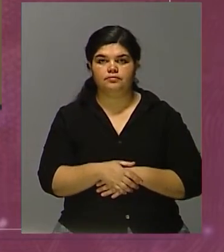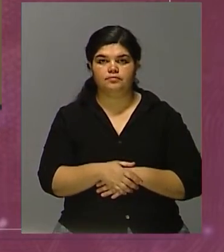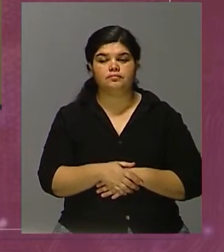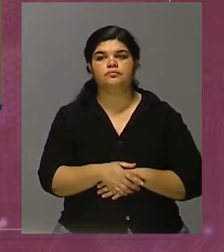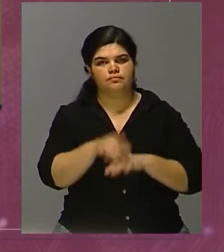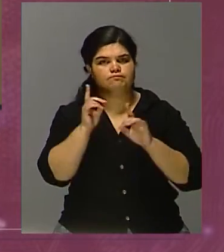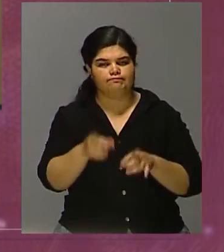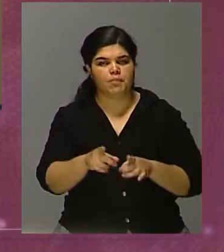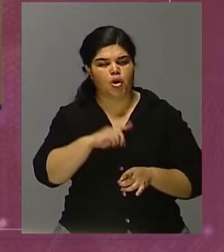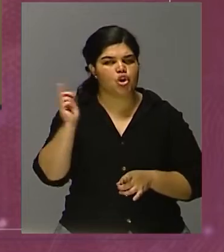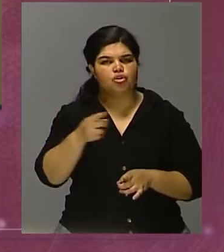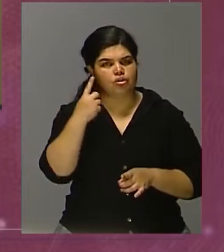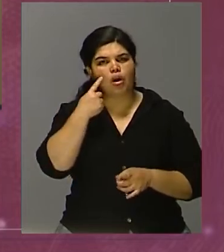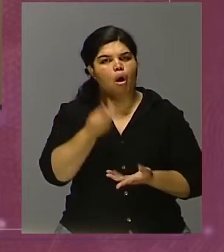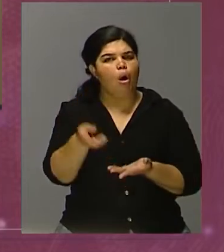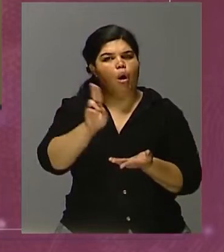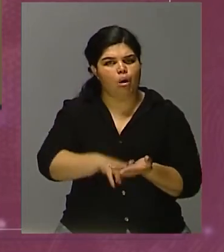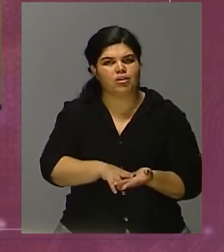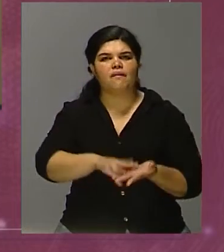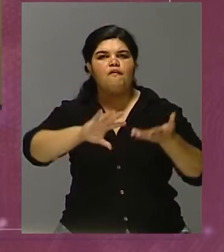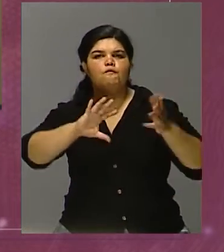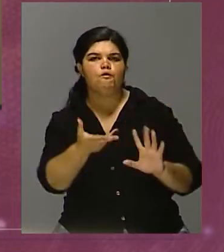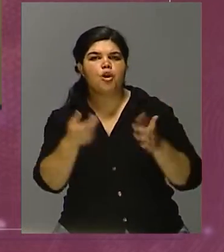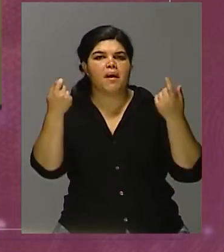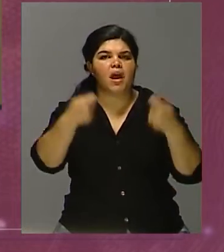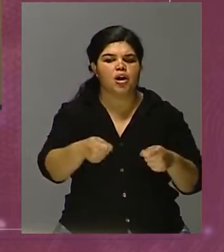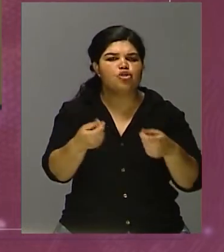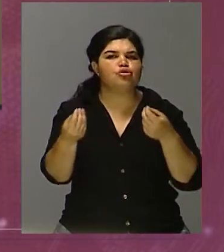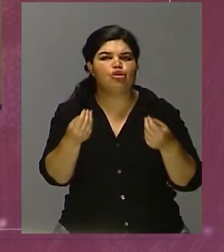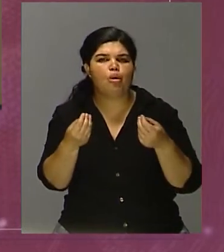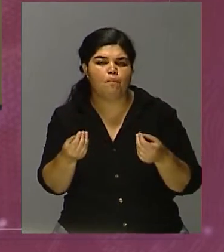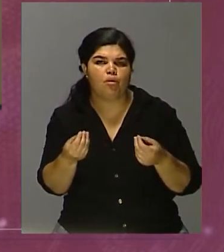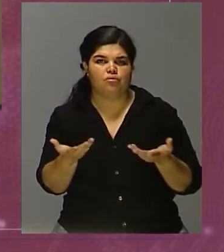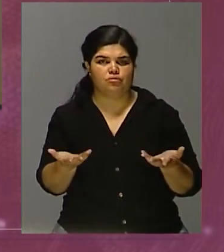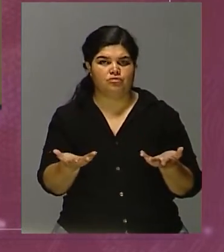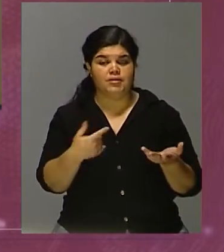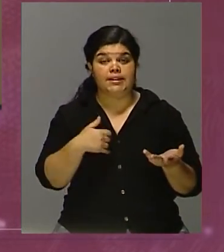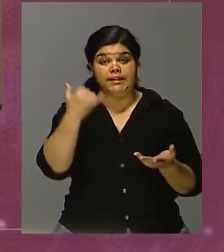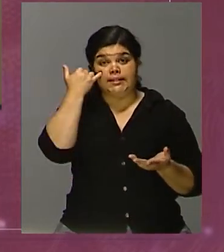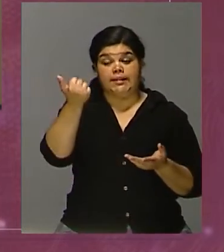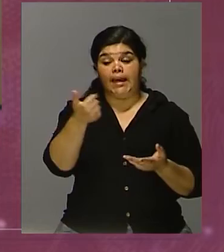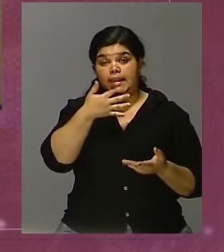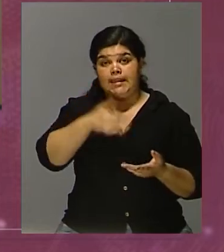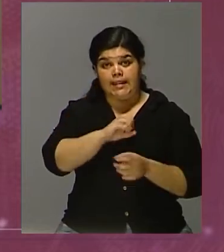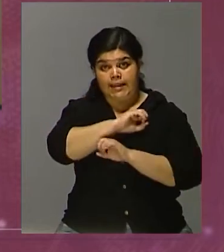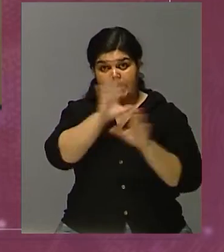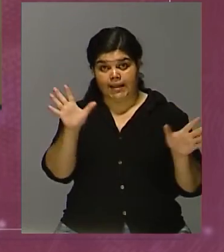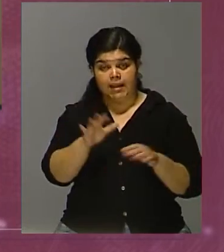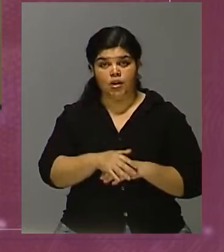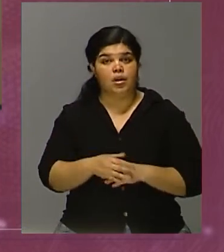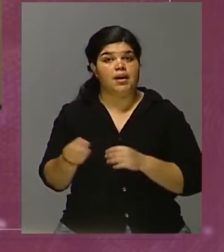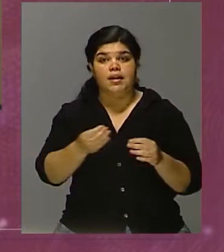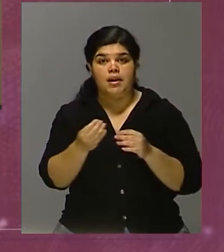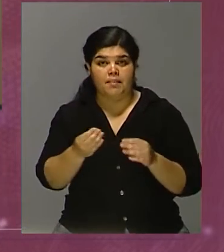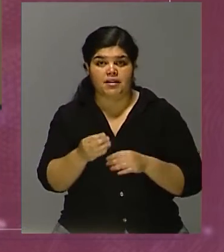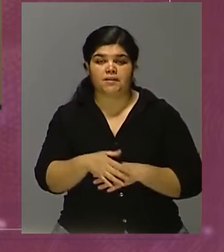los métodos? Porque vos hacías referencia recién, que obviamente se puede entender, pero digo, por ahí el asesoramiento, más sobre todo si somos principiantes, aquellos que